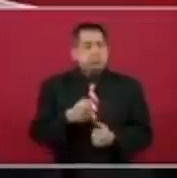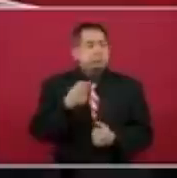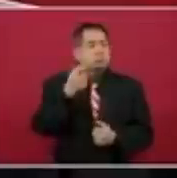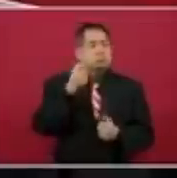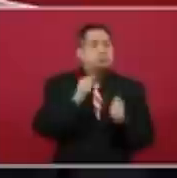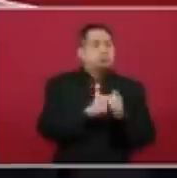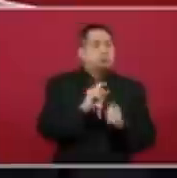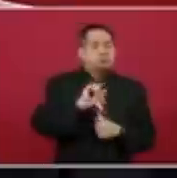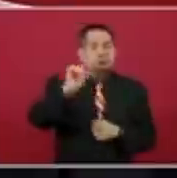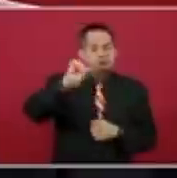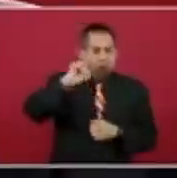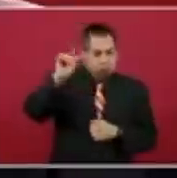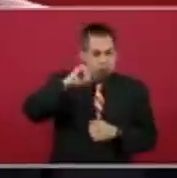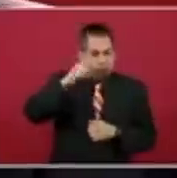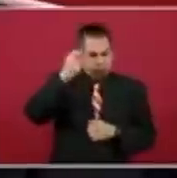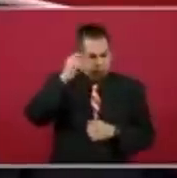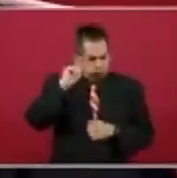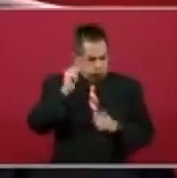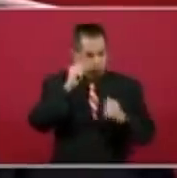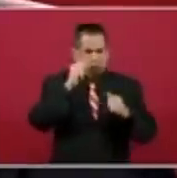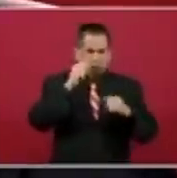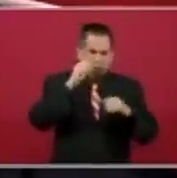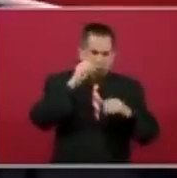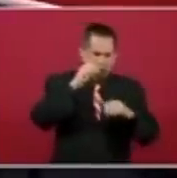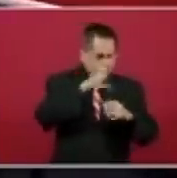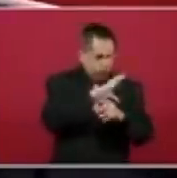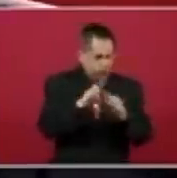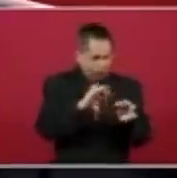profesionalmente, técnicamente, científicamente